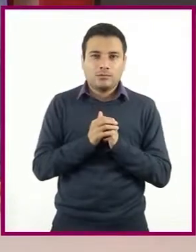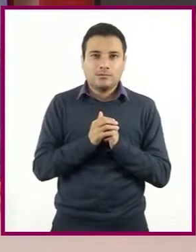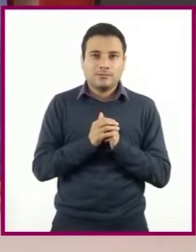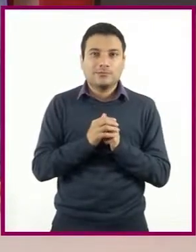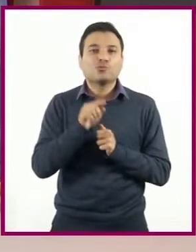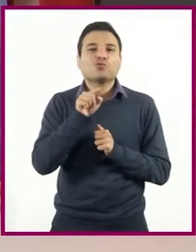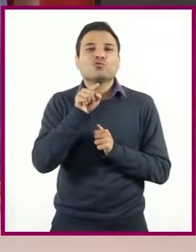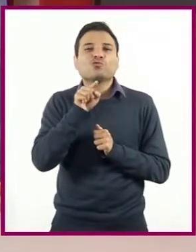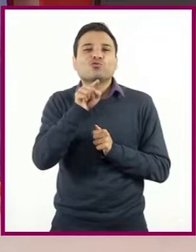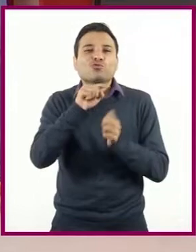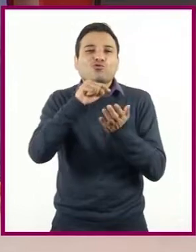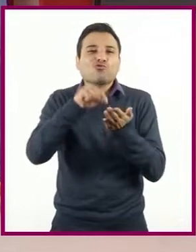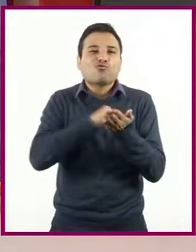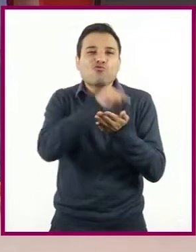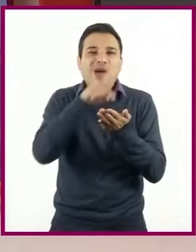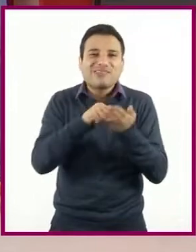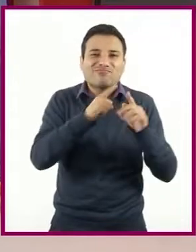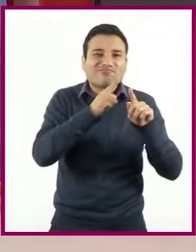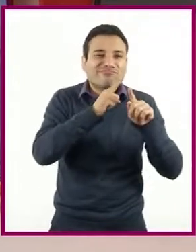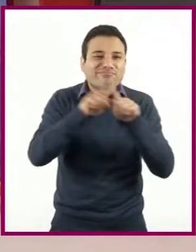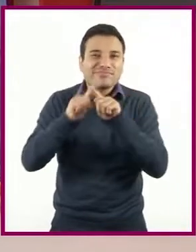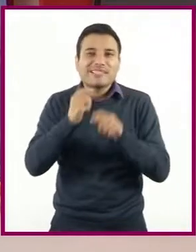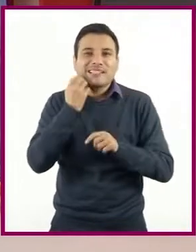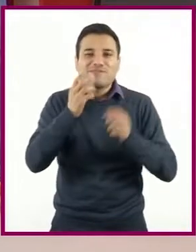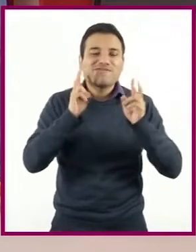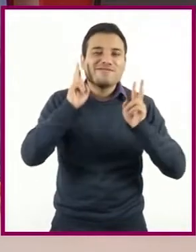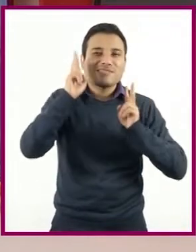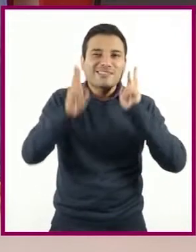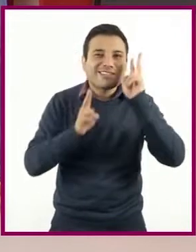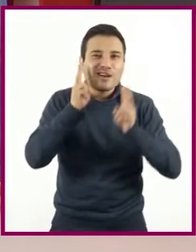históricos podríamos visitar en este viaje en el tiempo y conocer?